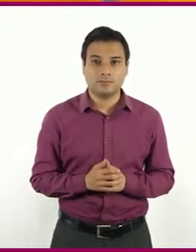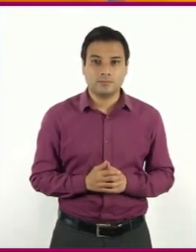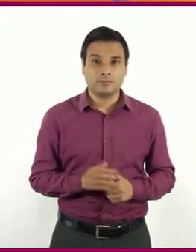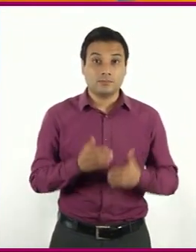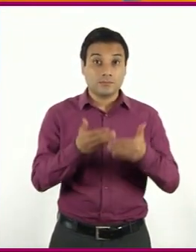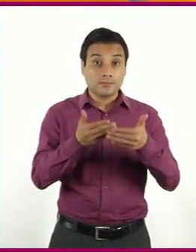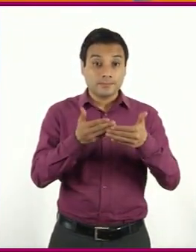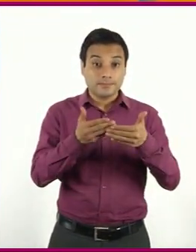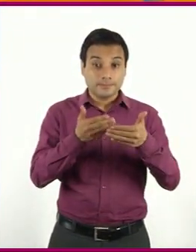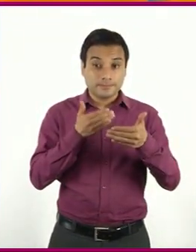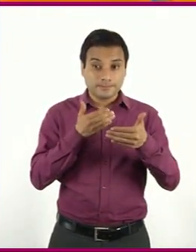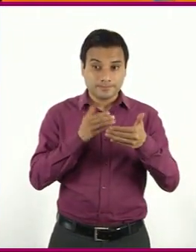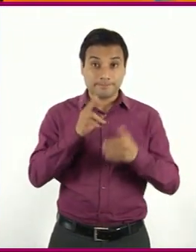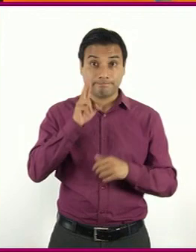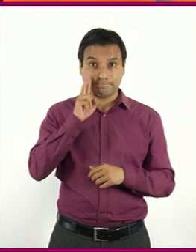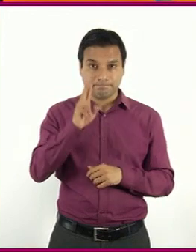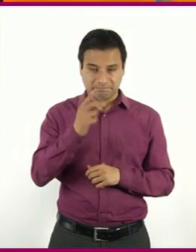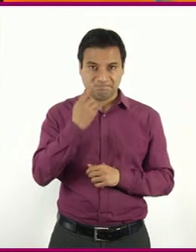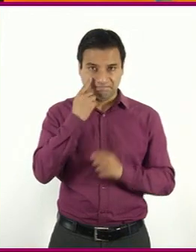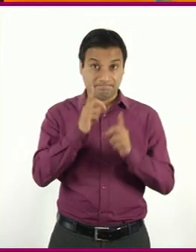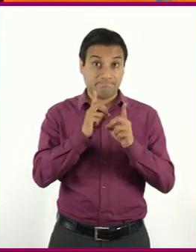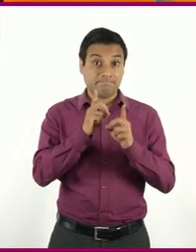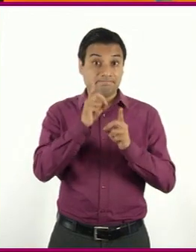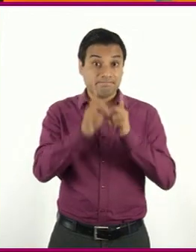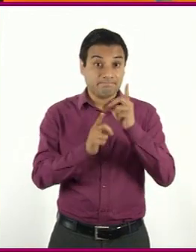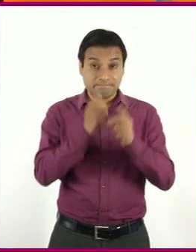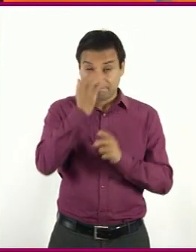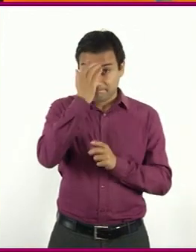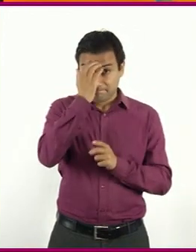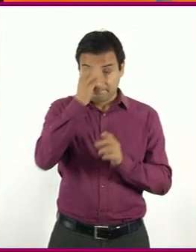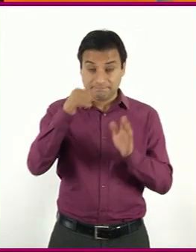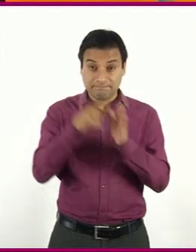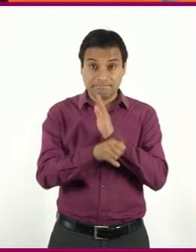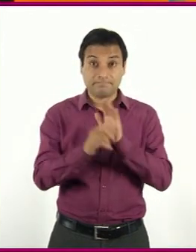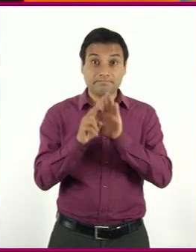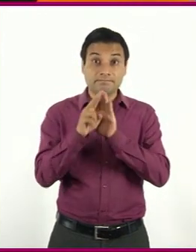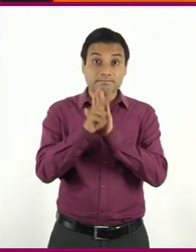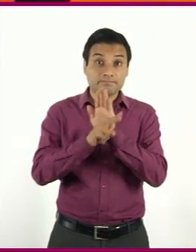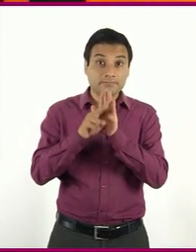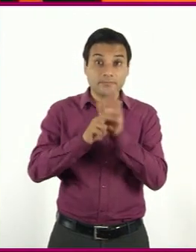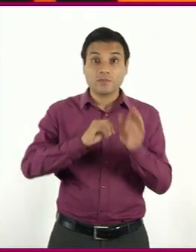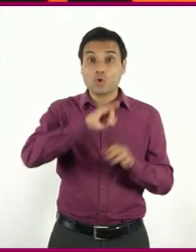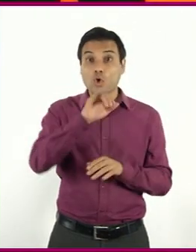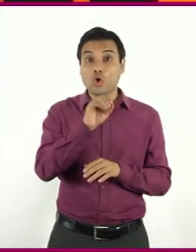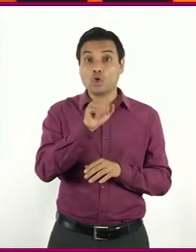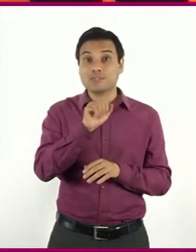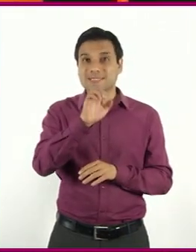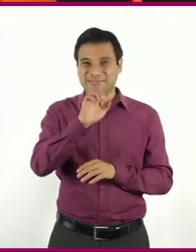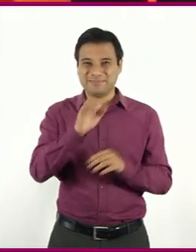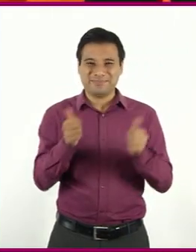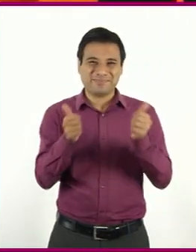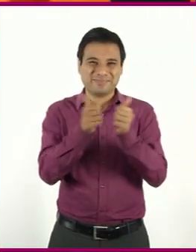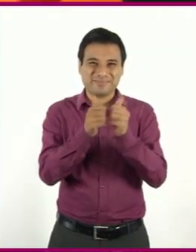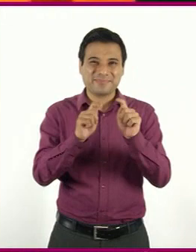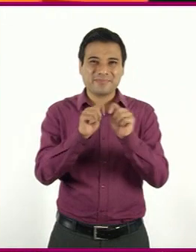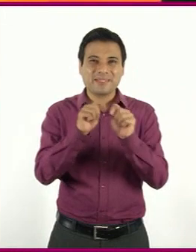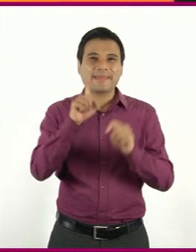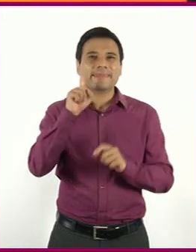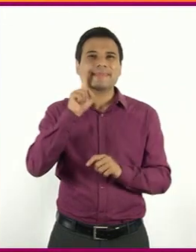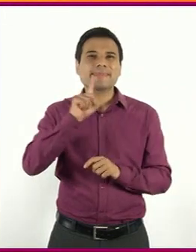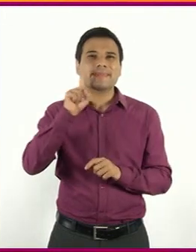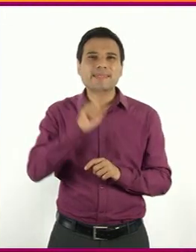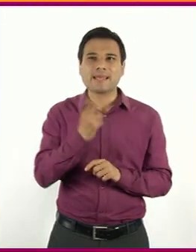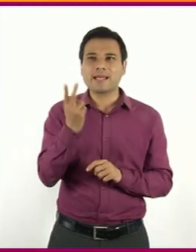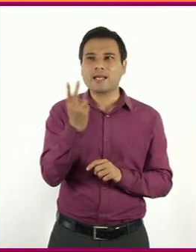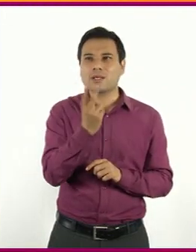jugando, vamos a conocer más de educación física. En esta cápsula, José Armando con su tía Angélica nos mostrarán cómo han adaptado este juego